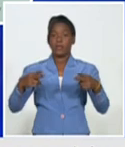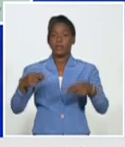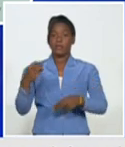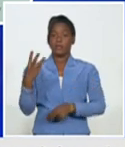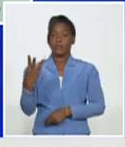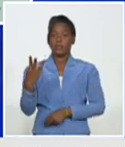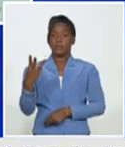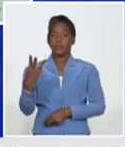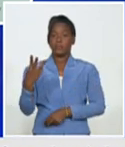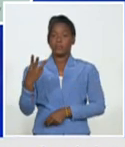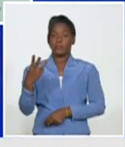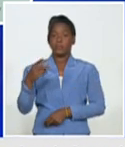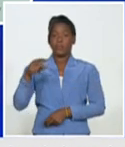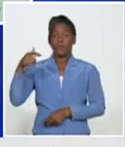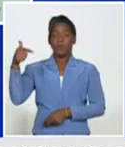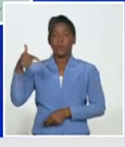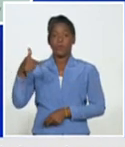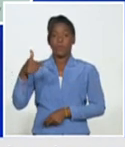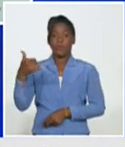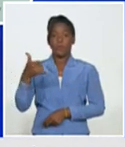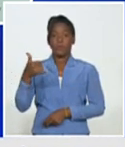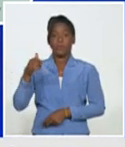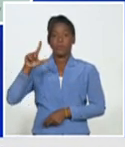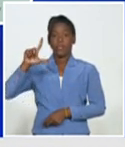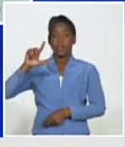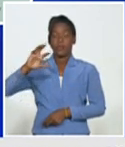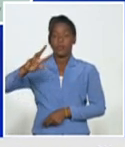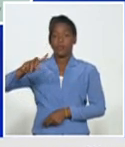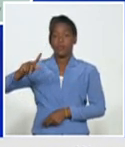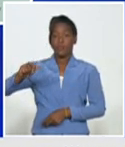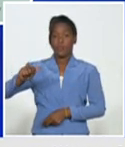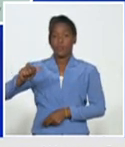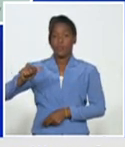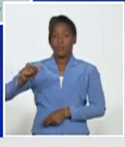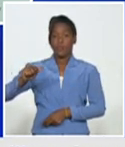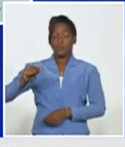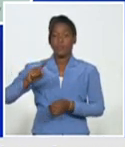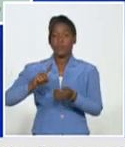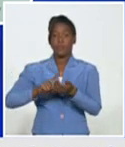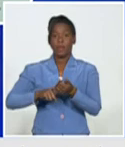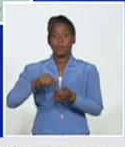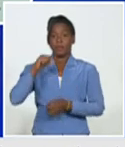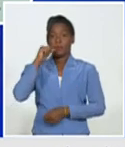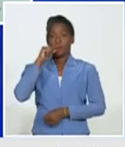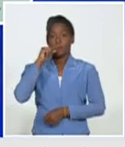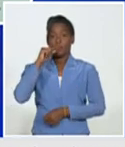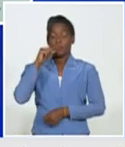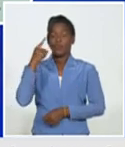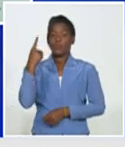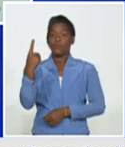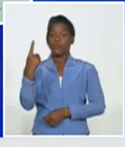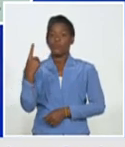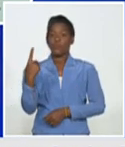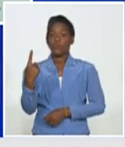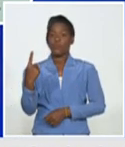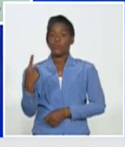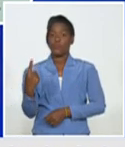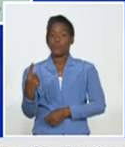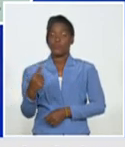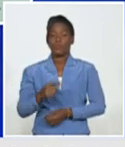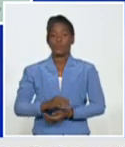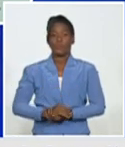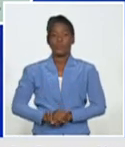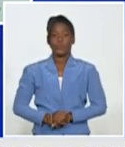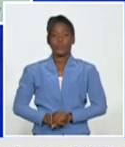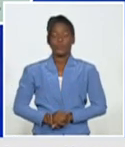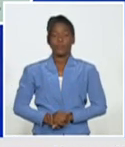Jovellanos, Calimete, Limonar, Pedro Betancur y Unión de Reyes, 1 de cada uno. Esta es una